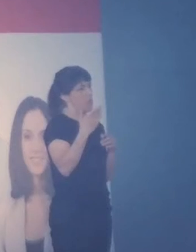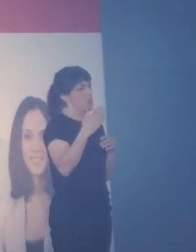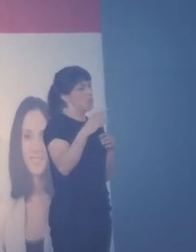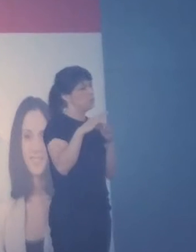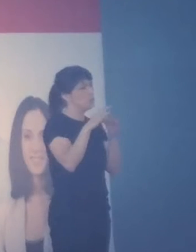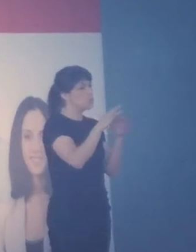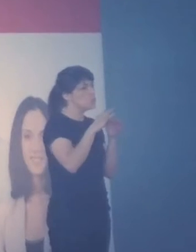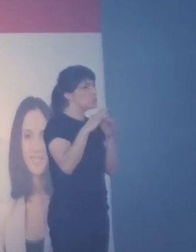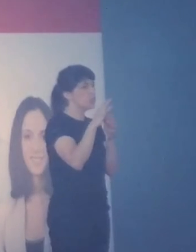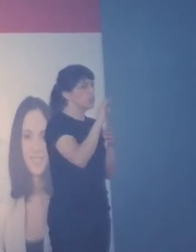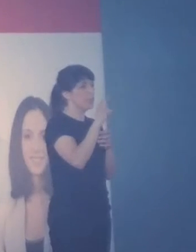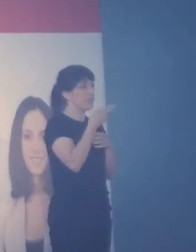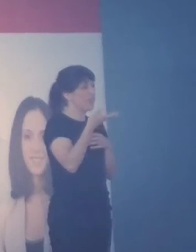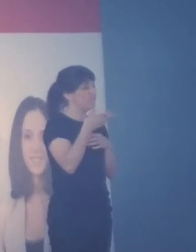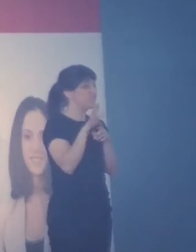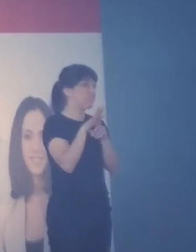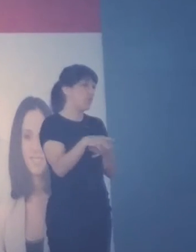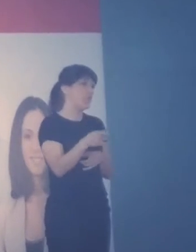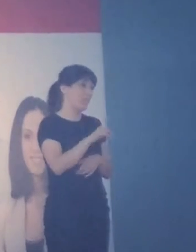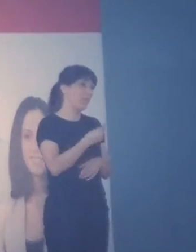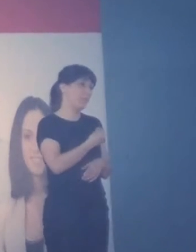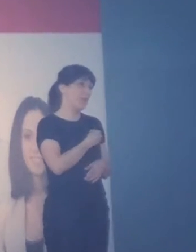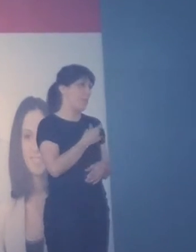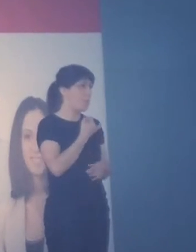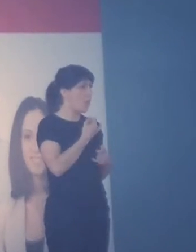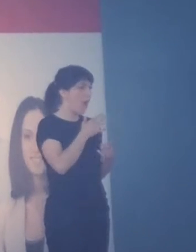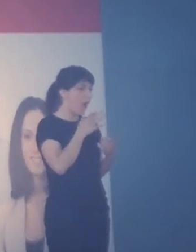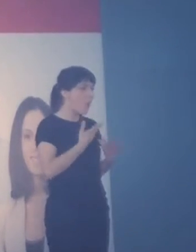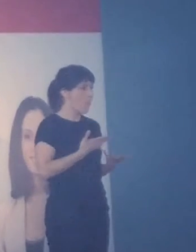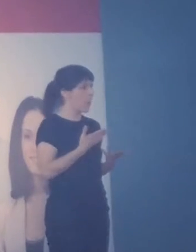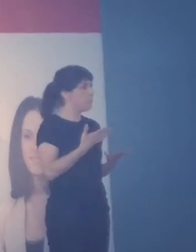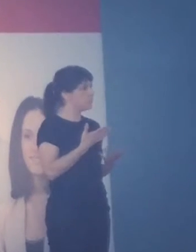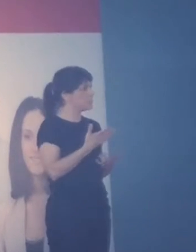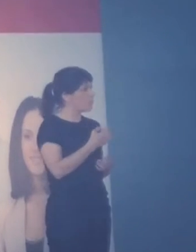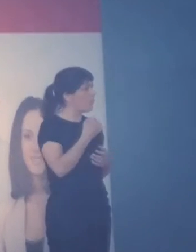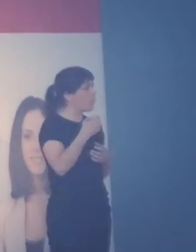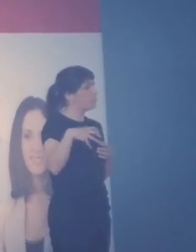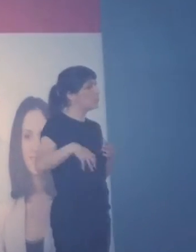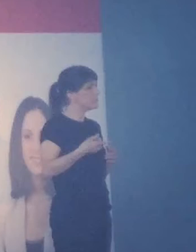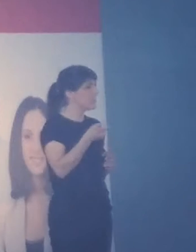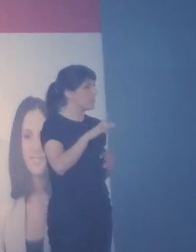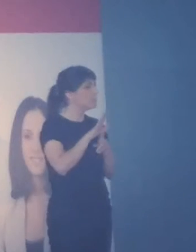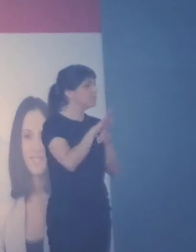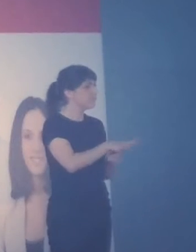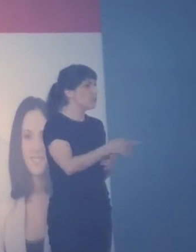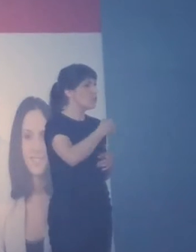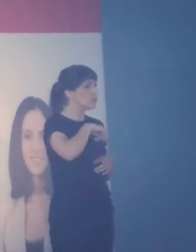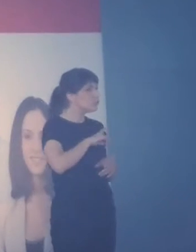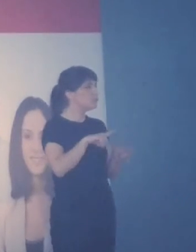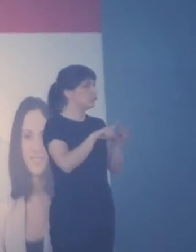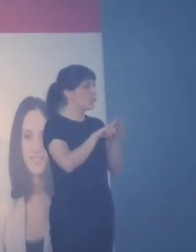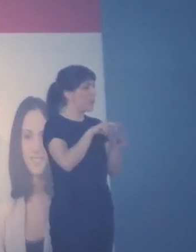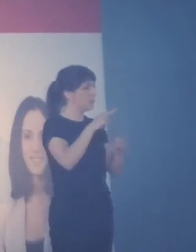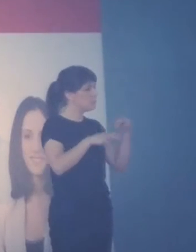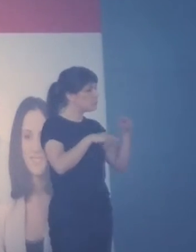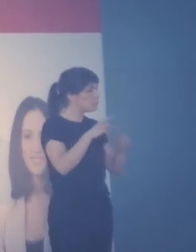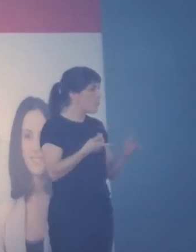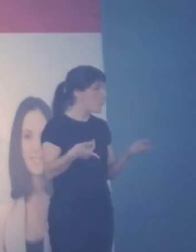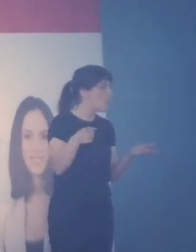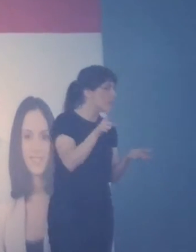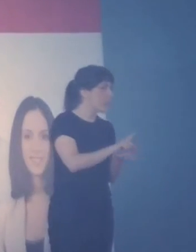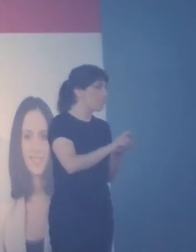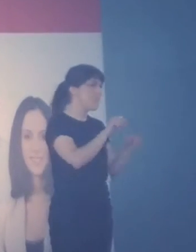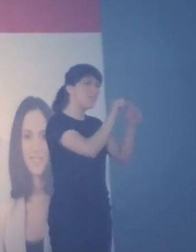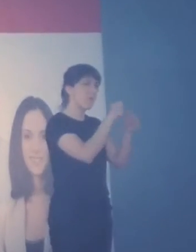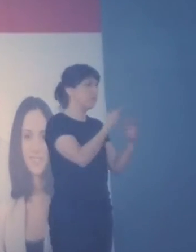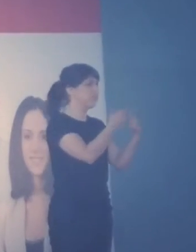Pero é posible que caia o Imperio da Burguesía. É posible que levantemos de novo e de outras formas